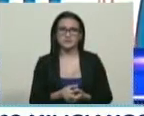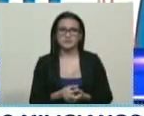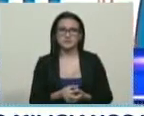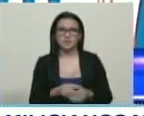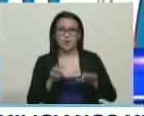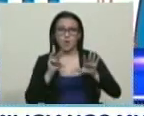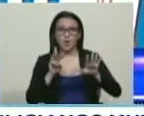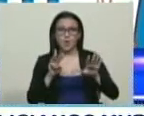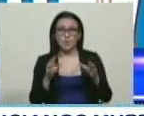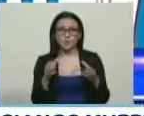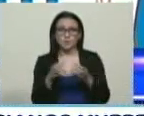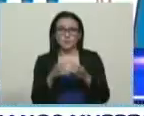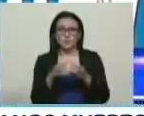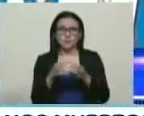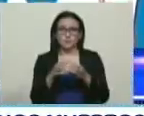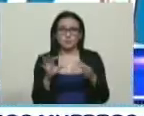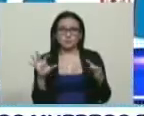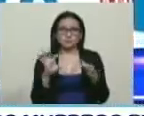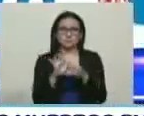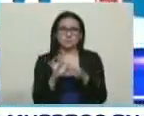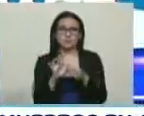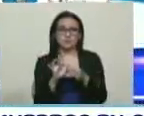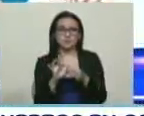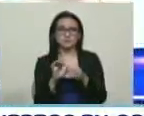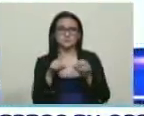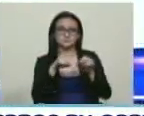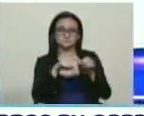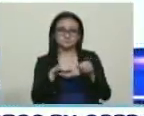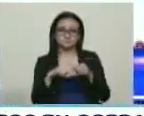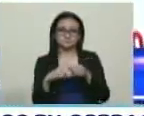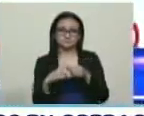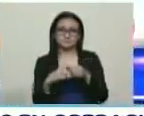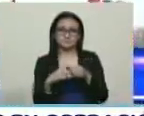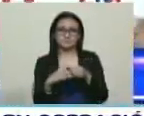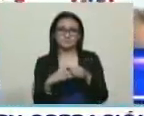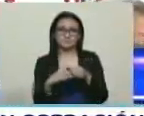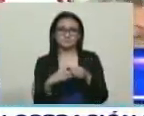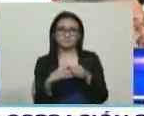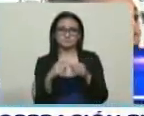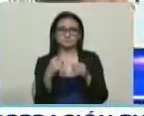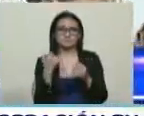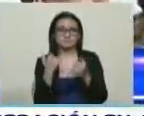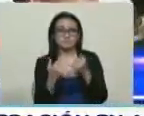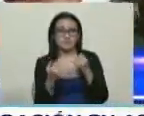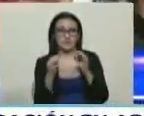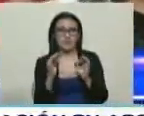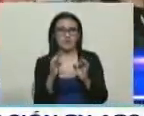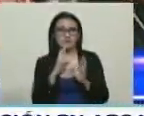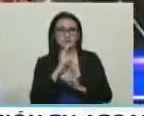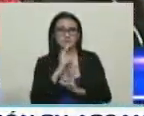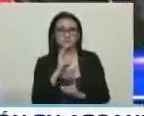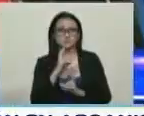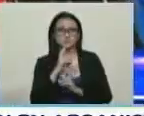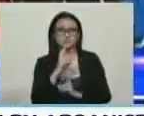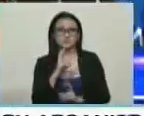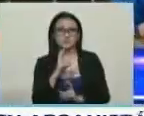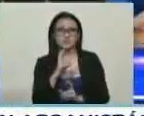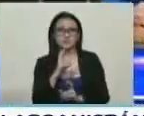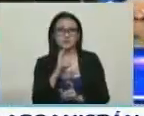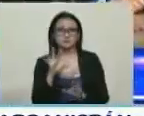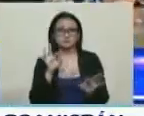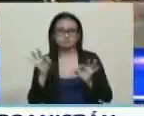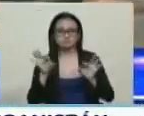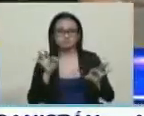8 partidos aliados del Gran Polo Patriótico, para finalmente tener como resultado la escogencia